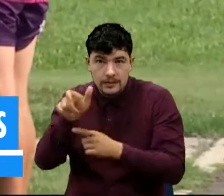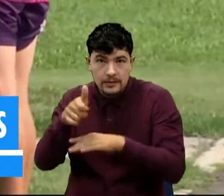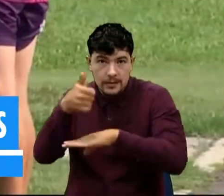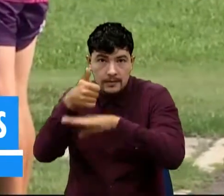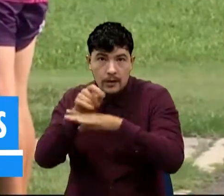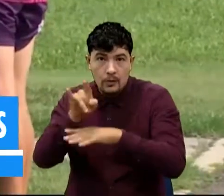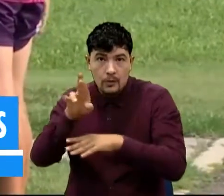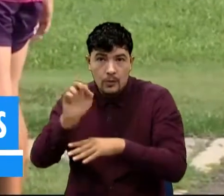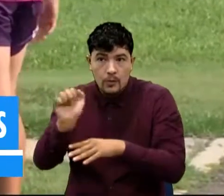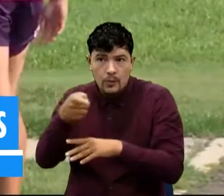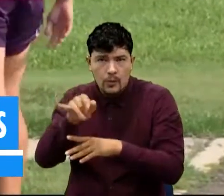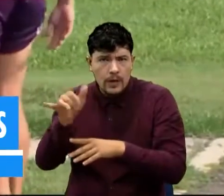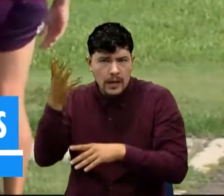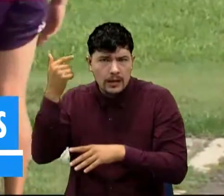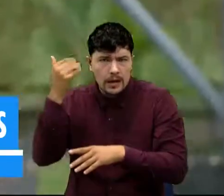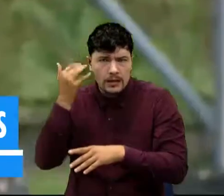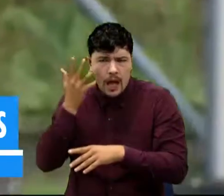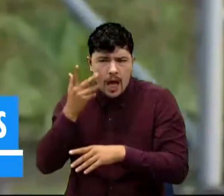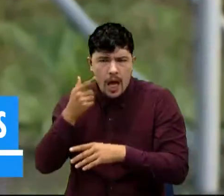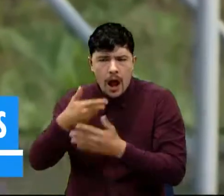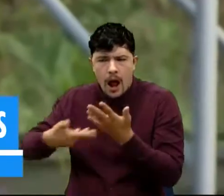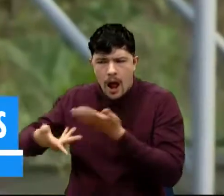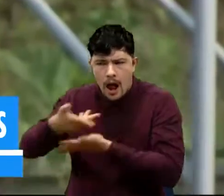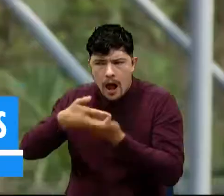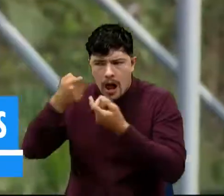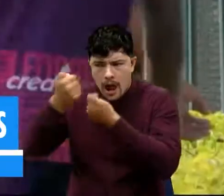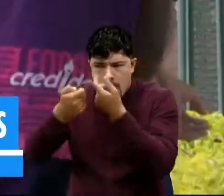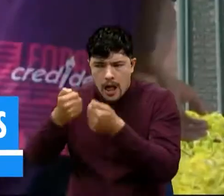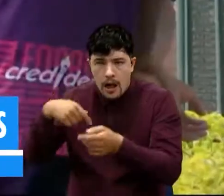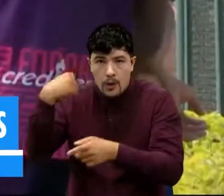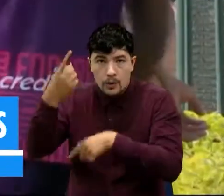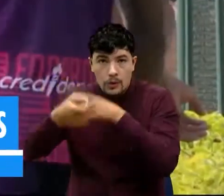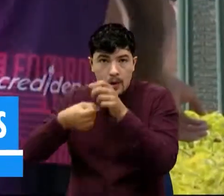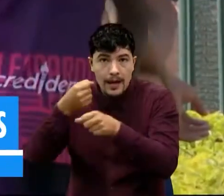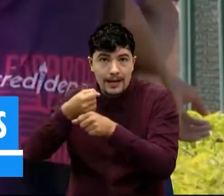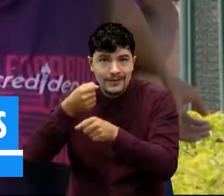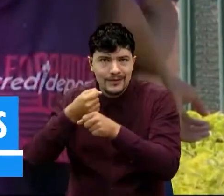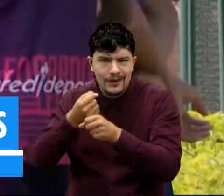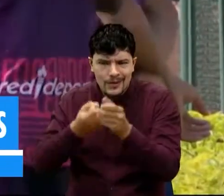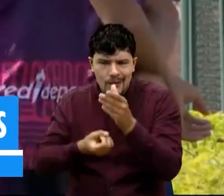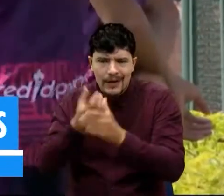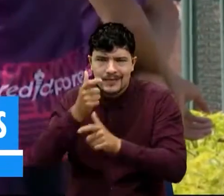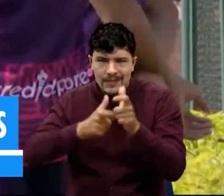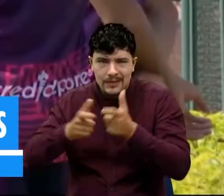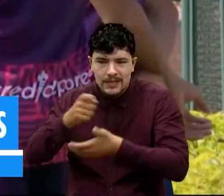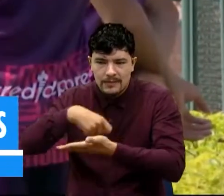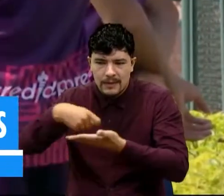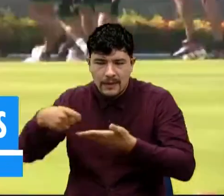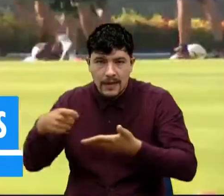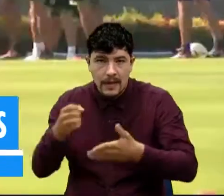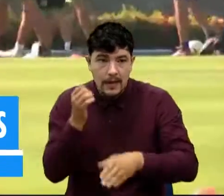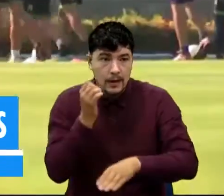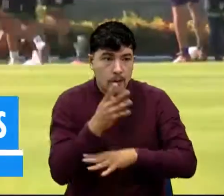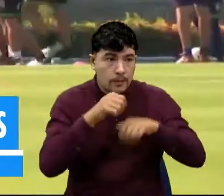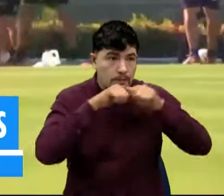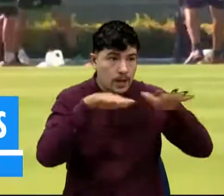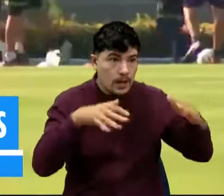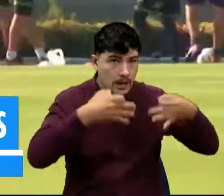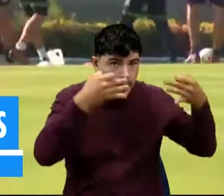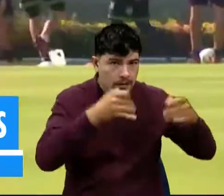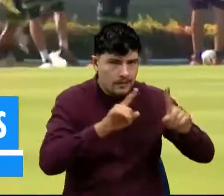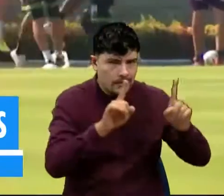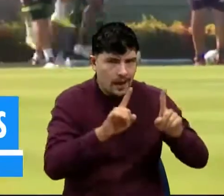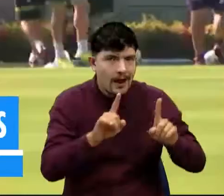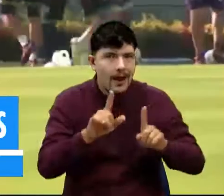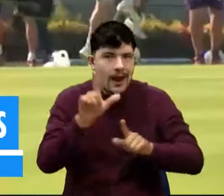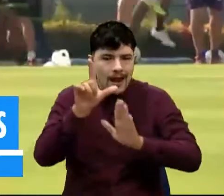desde hace varios días están en negociaciones para las contrataciones de la próxima temporada. Aunque el club no lo ha hecho oficial, la lista